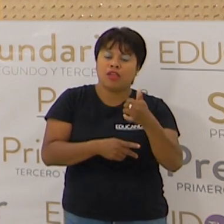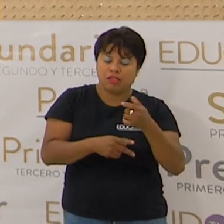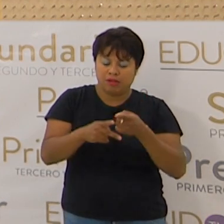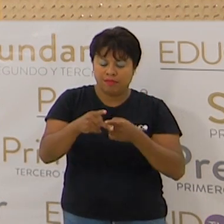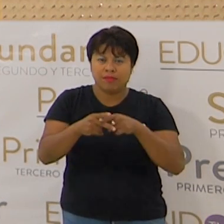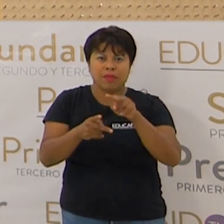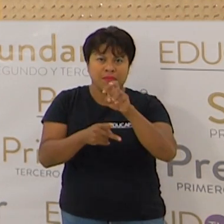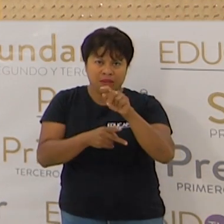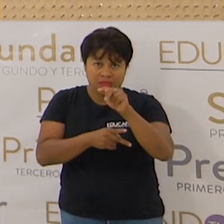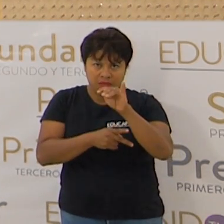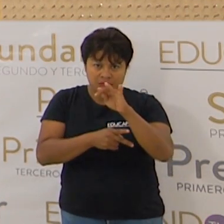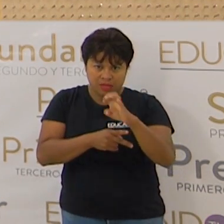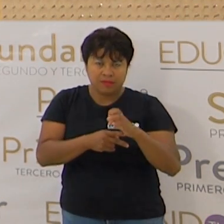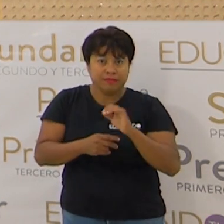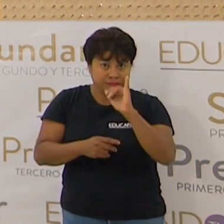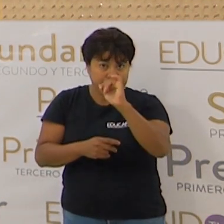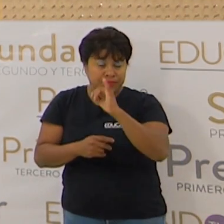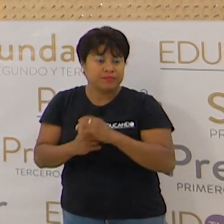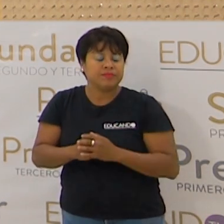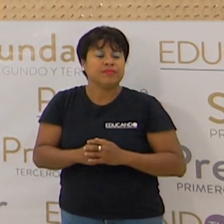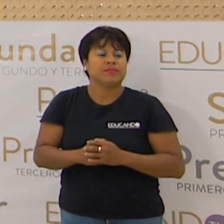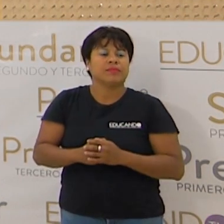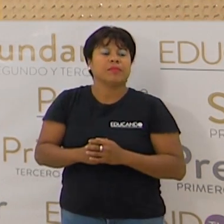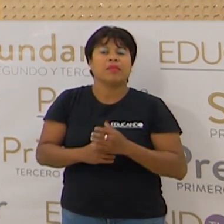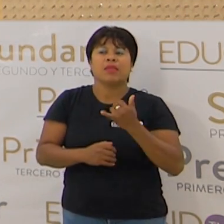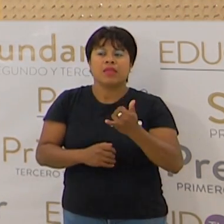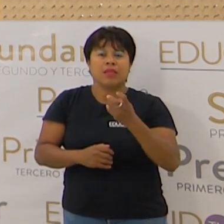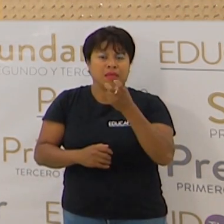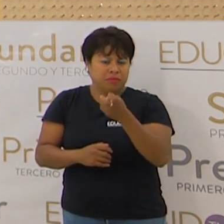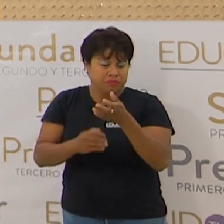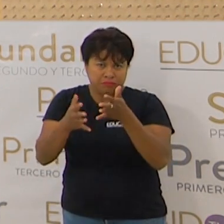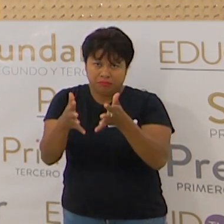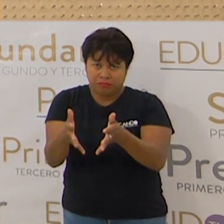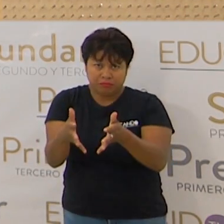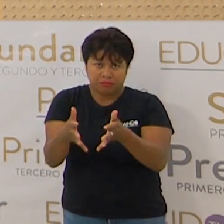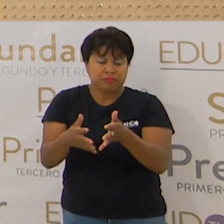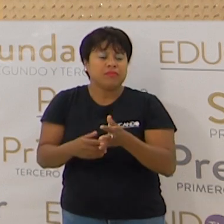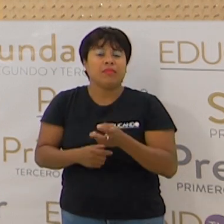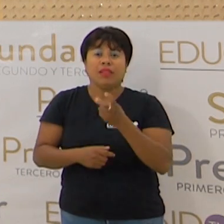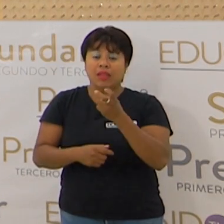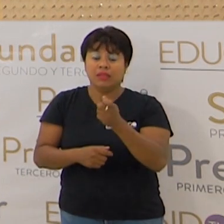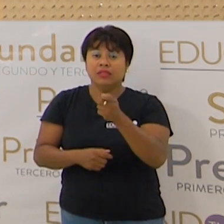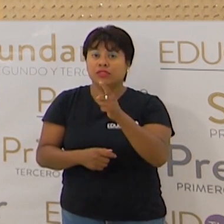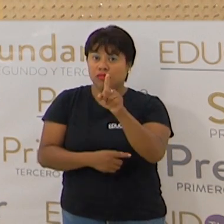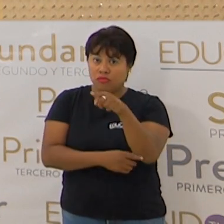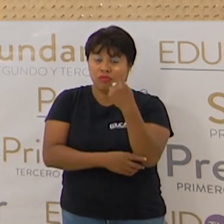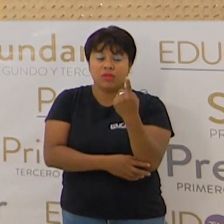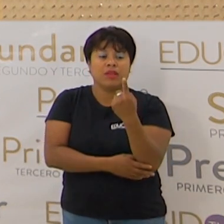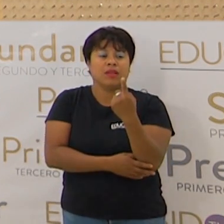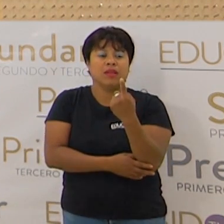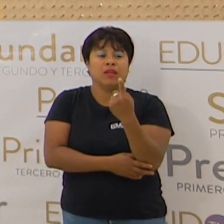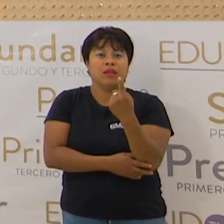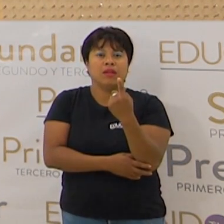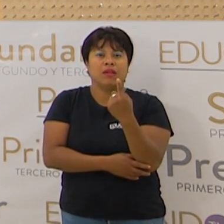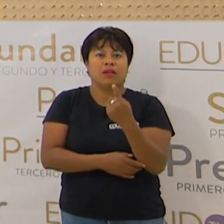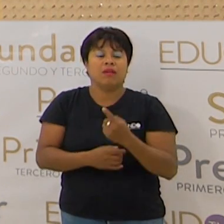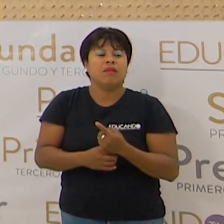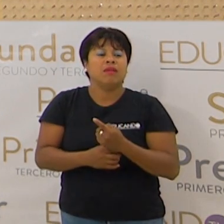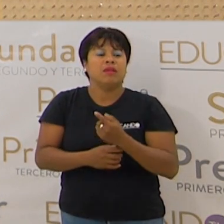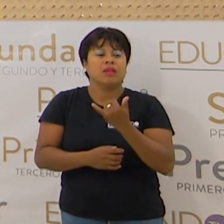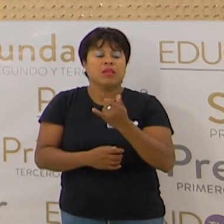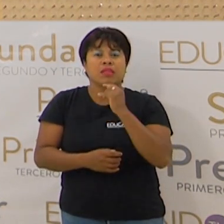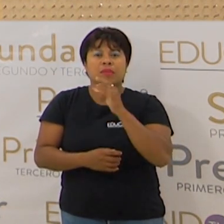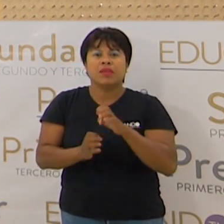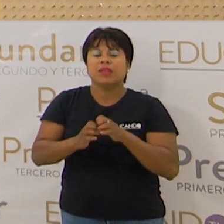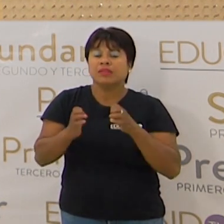otro vértice, ¿sí? Y quedaría de esta manera. Ahí sería una y aquí